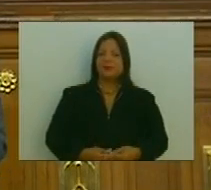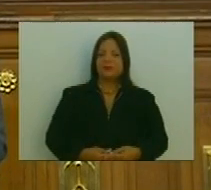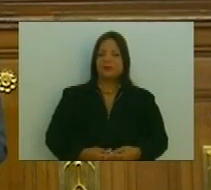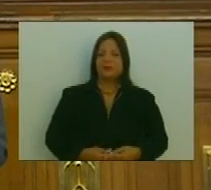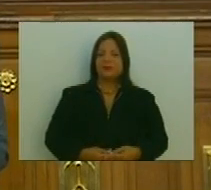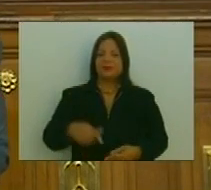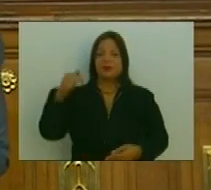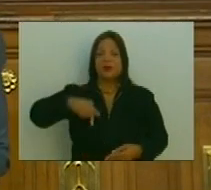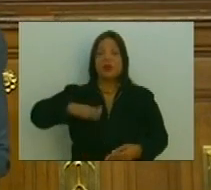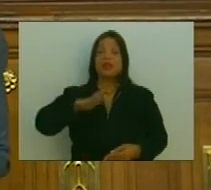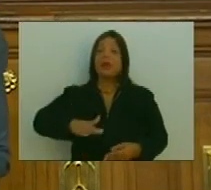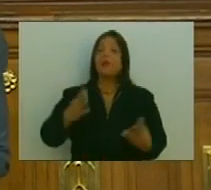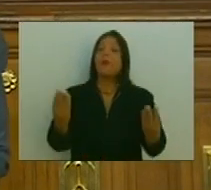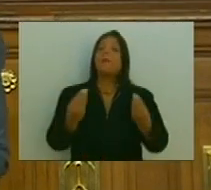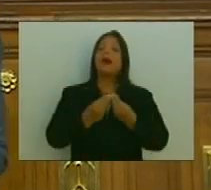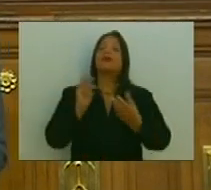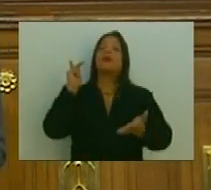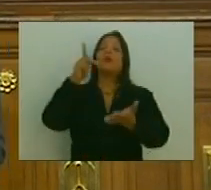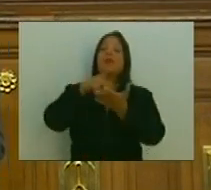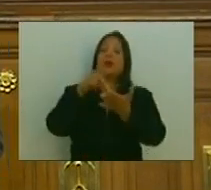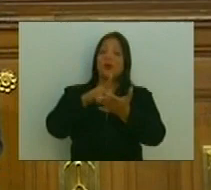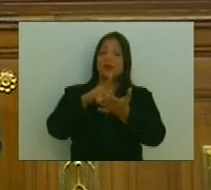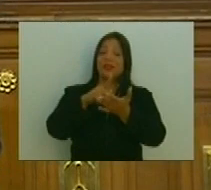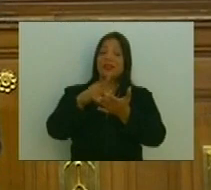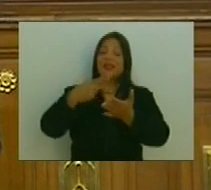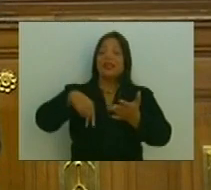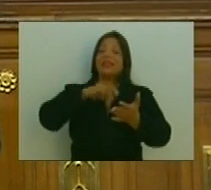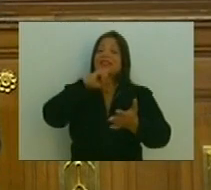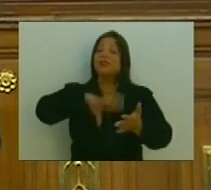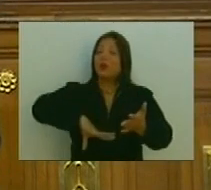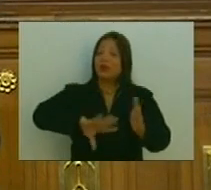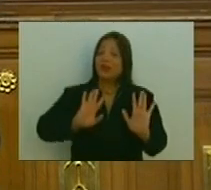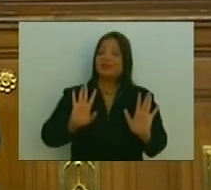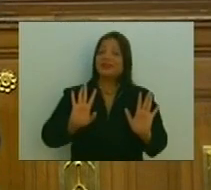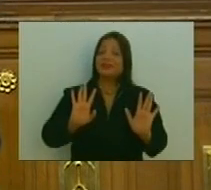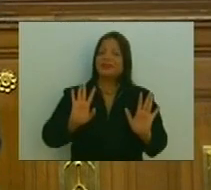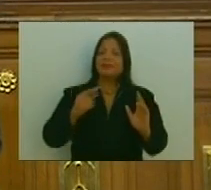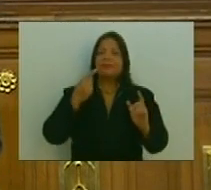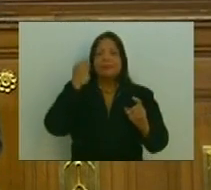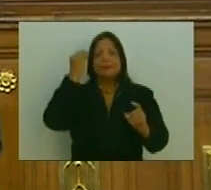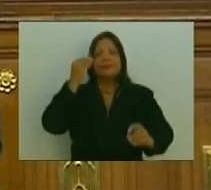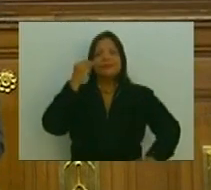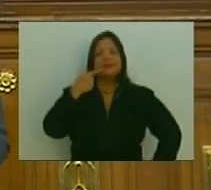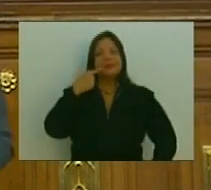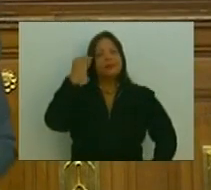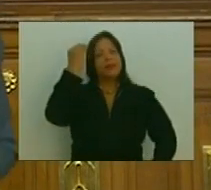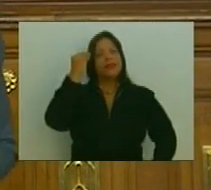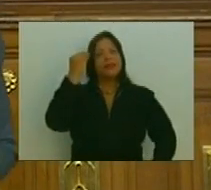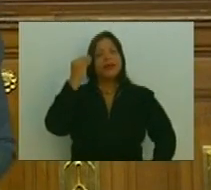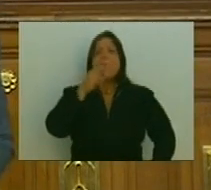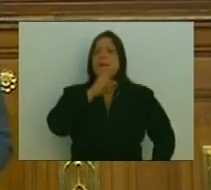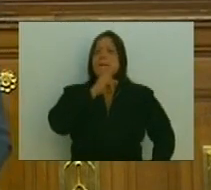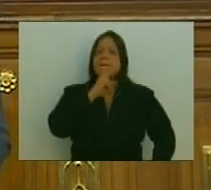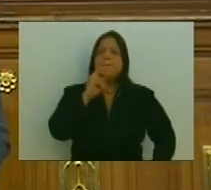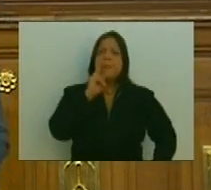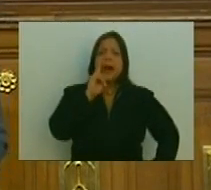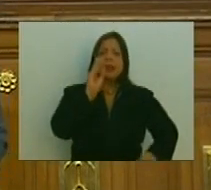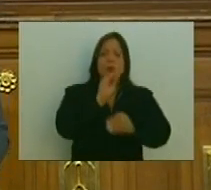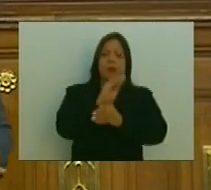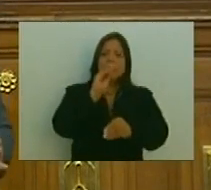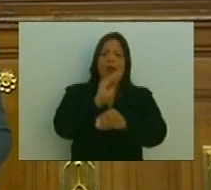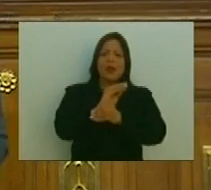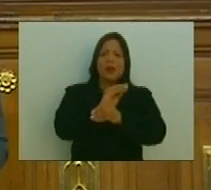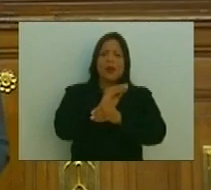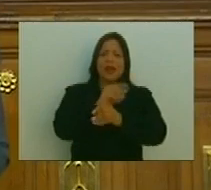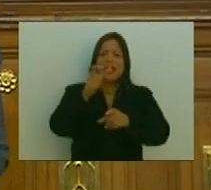Hoy estamos siendo parte protagónica de la historia. ¿Quién diría que una madre cuidadora